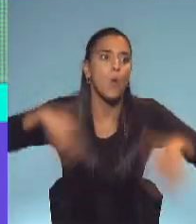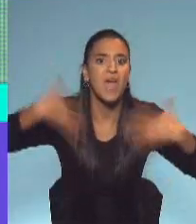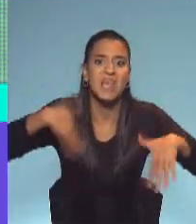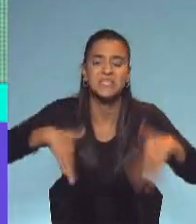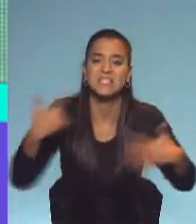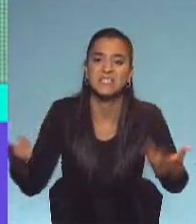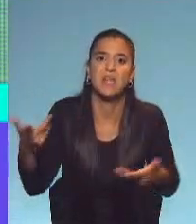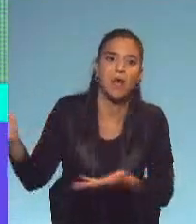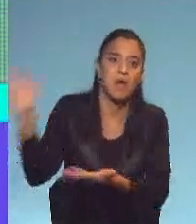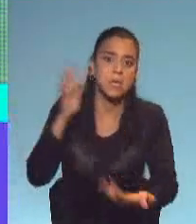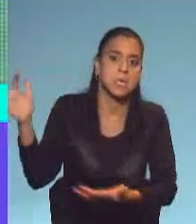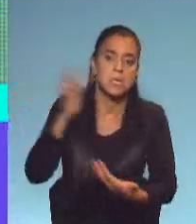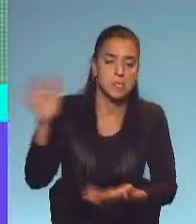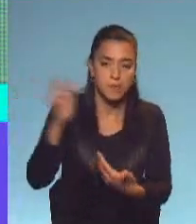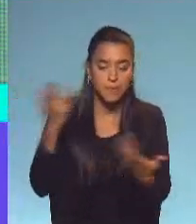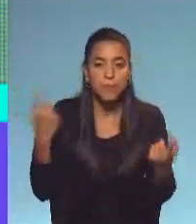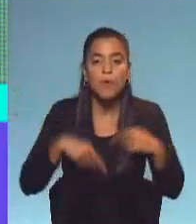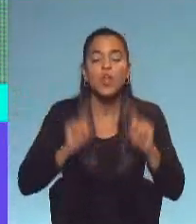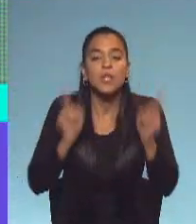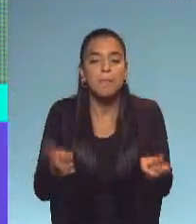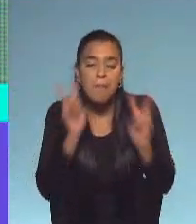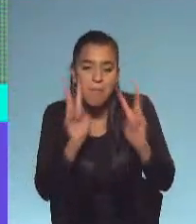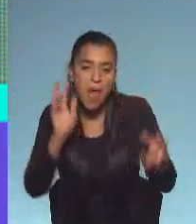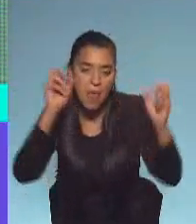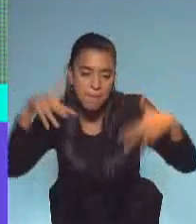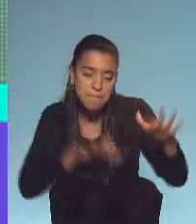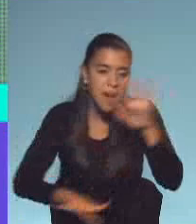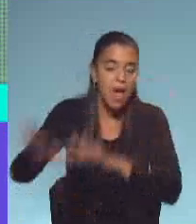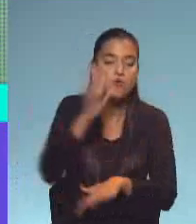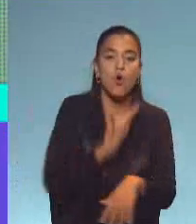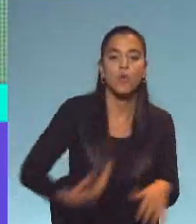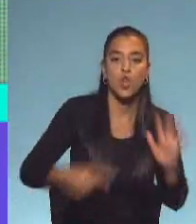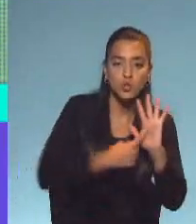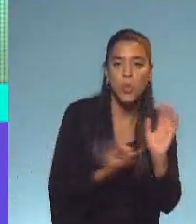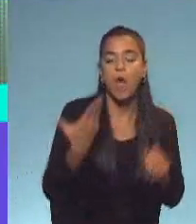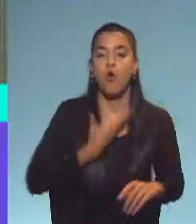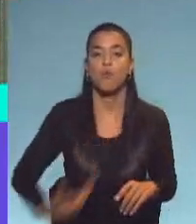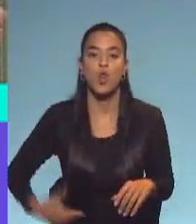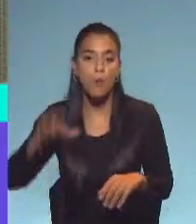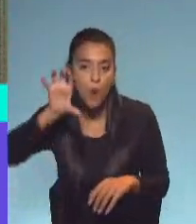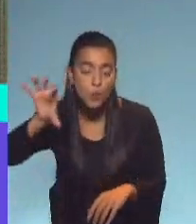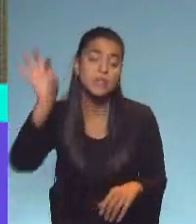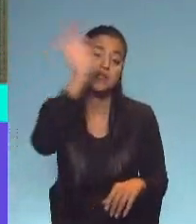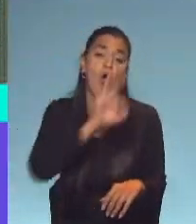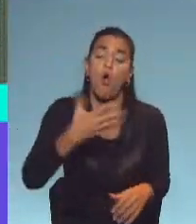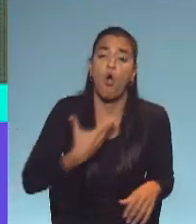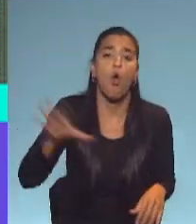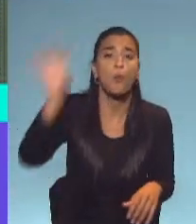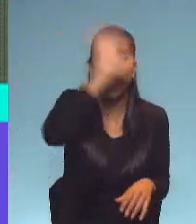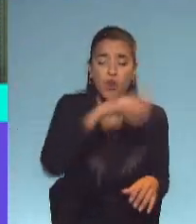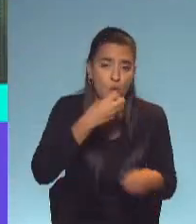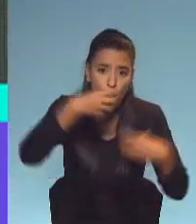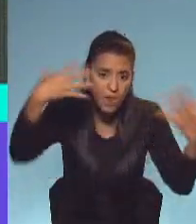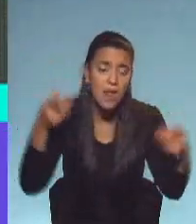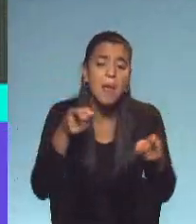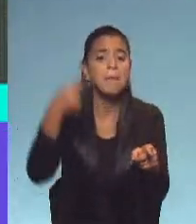pero también, como decís vos, una mirada estratégica, tanto del gobierno de la ciudad como del gobierno de la provincia de Buenos Aires o del gobierno que sea, pensando